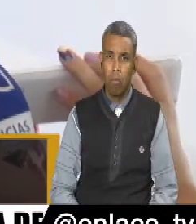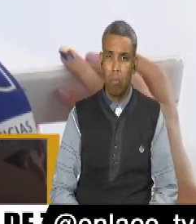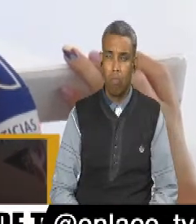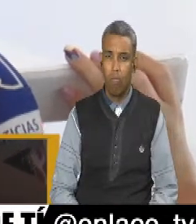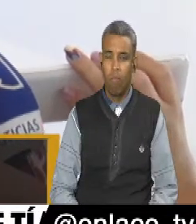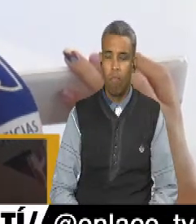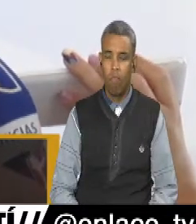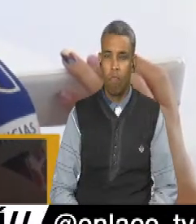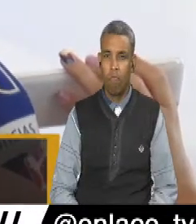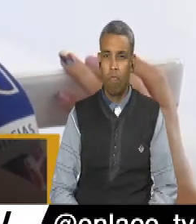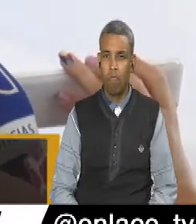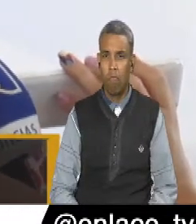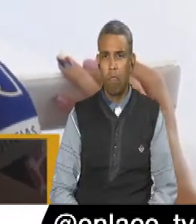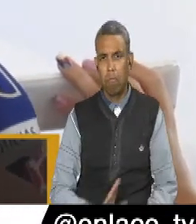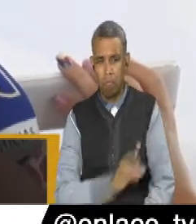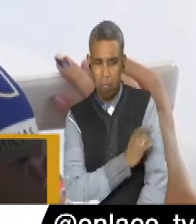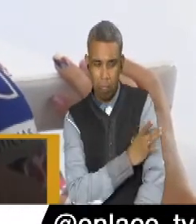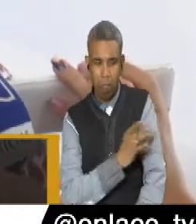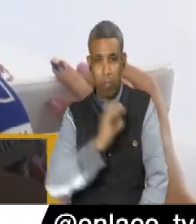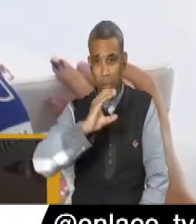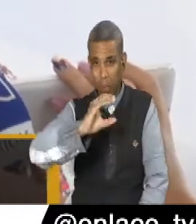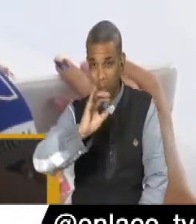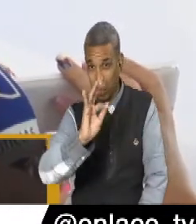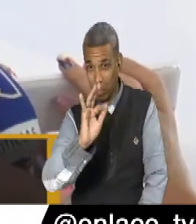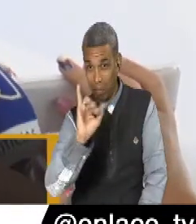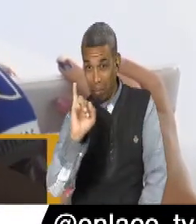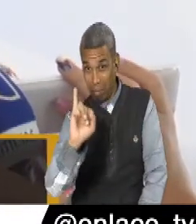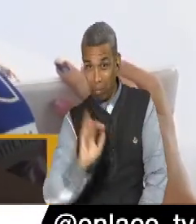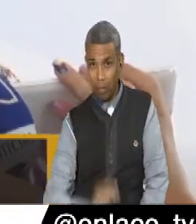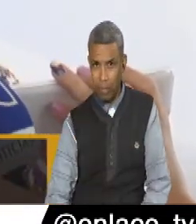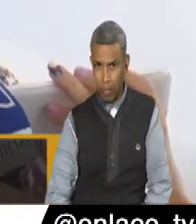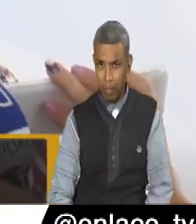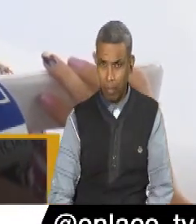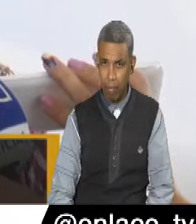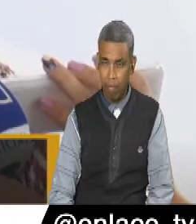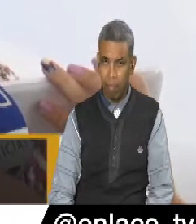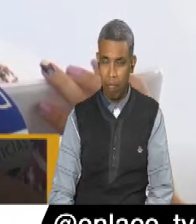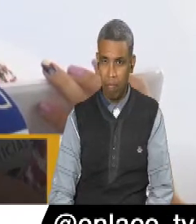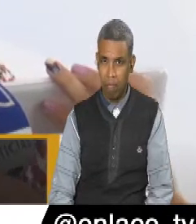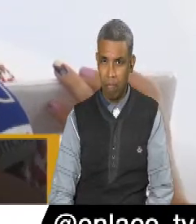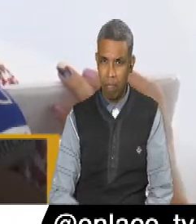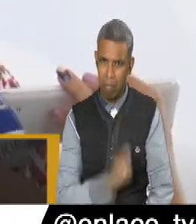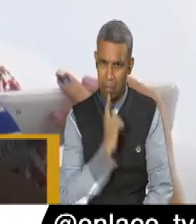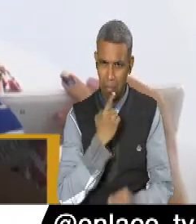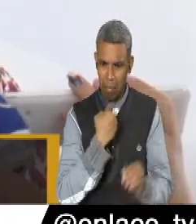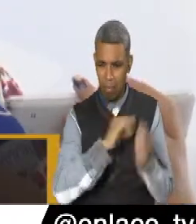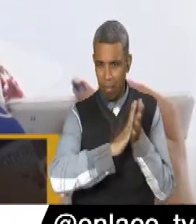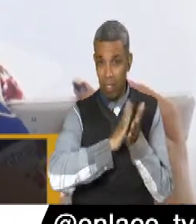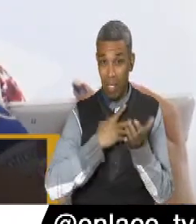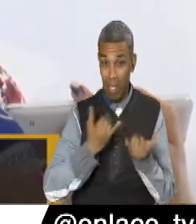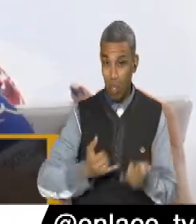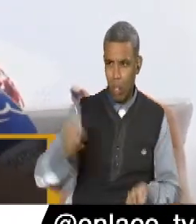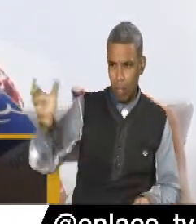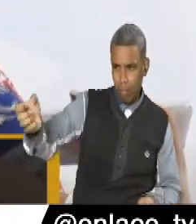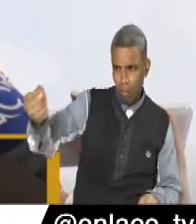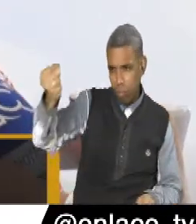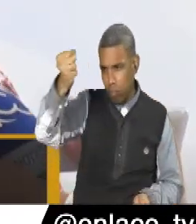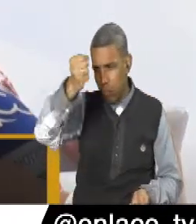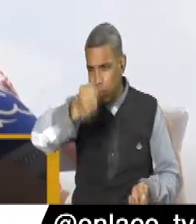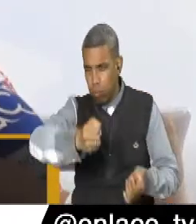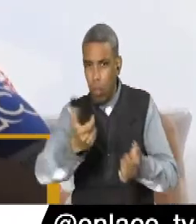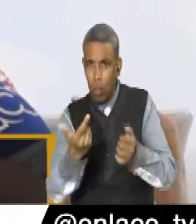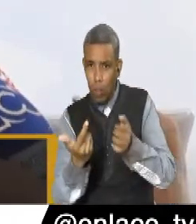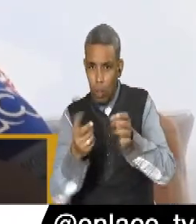el CTI de Policía Judicial, va a ser en este momento llevado a audiencias de control